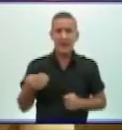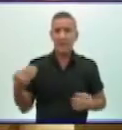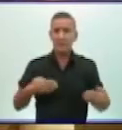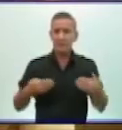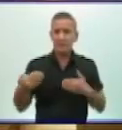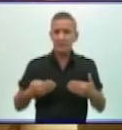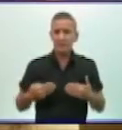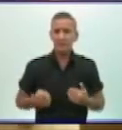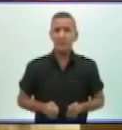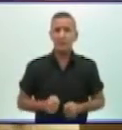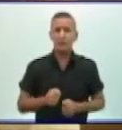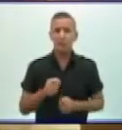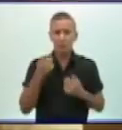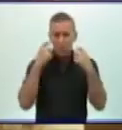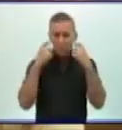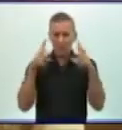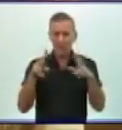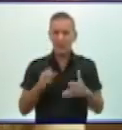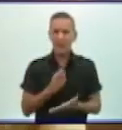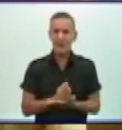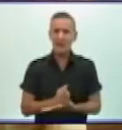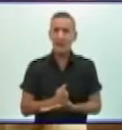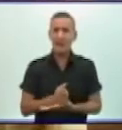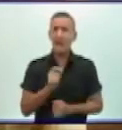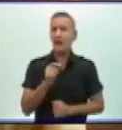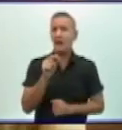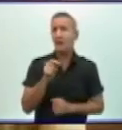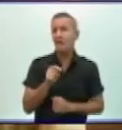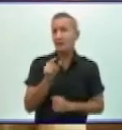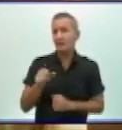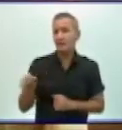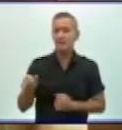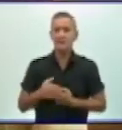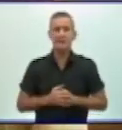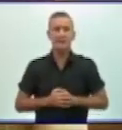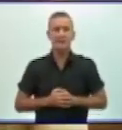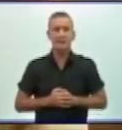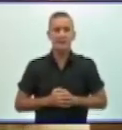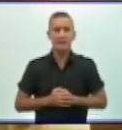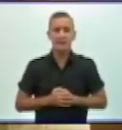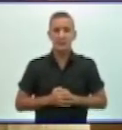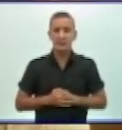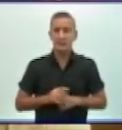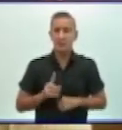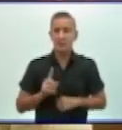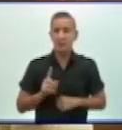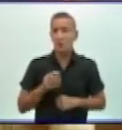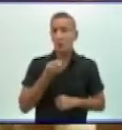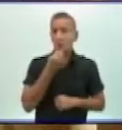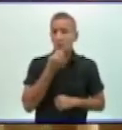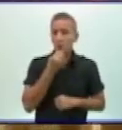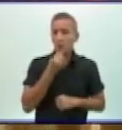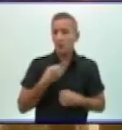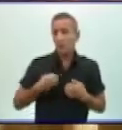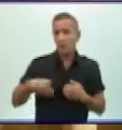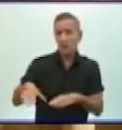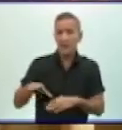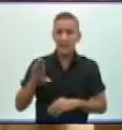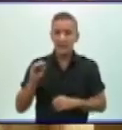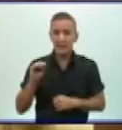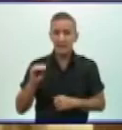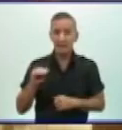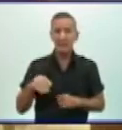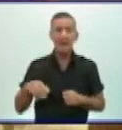en su generación. Efectivamente, si hablamos de participación en la vida estudiantil, no podemos dejar de mencionar en la historia de Cuba a Julio Antonio